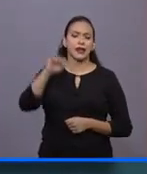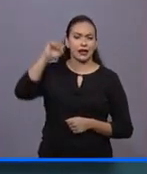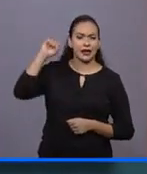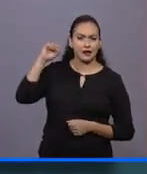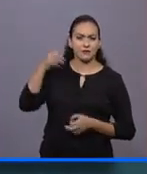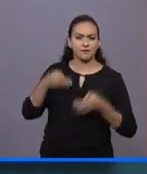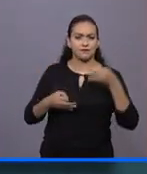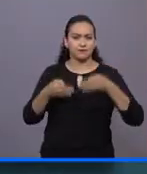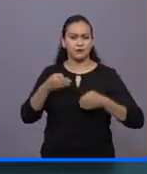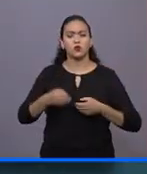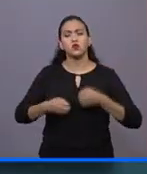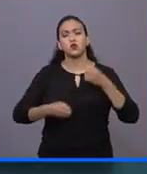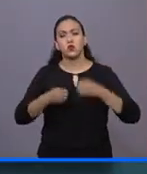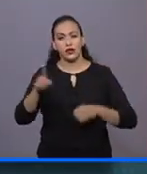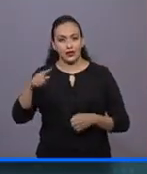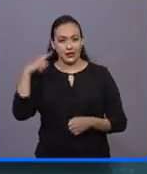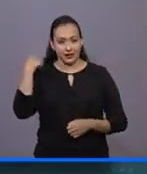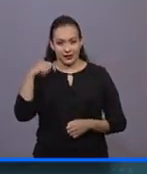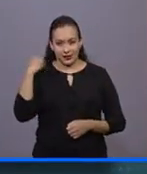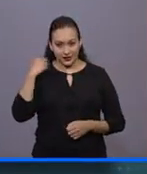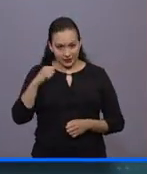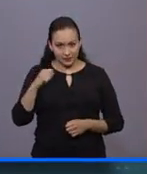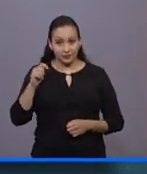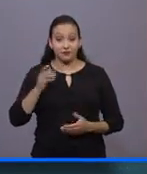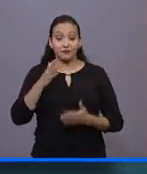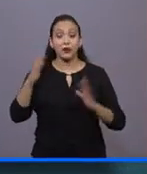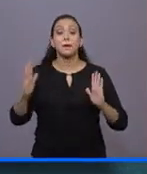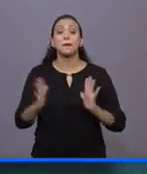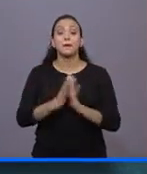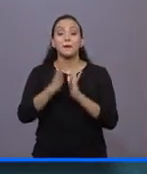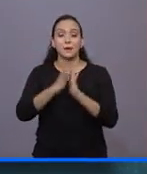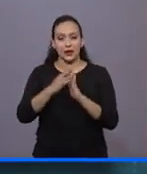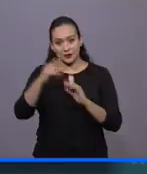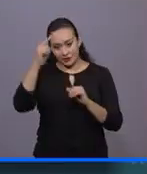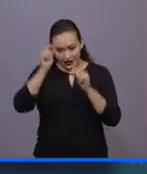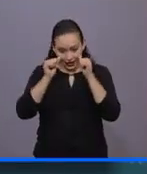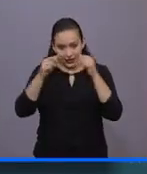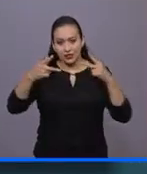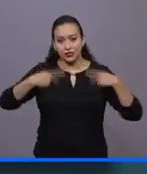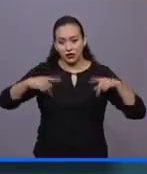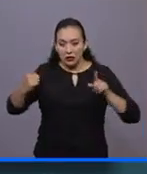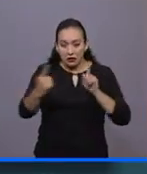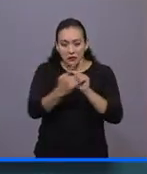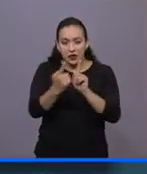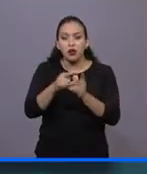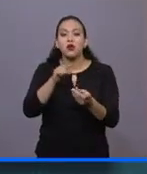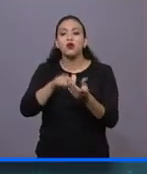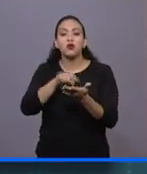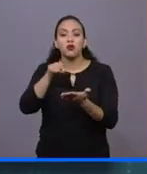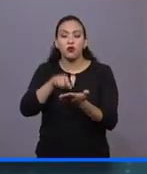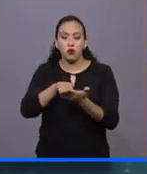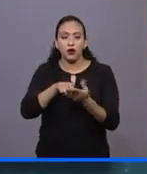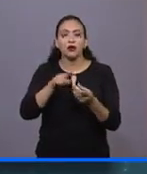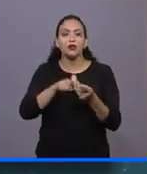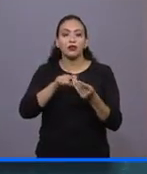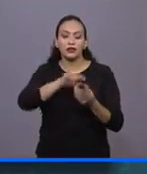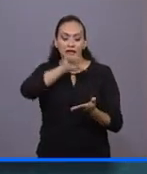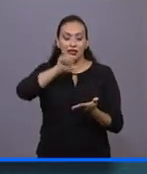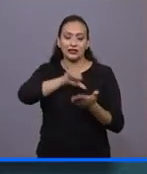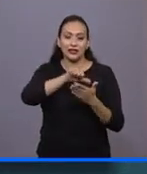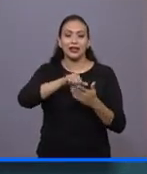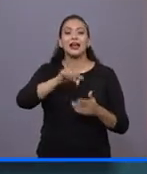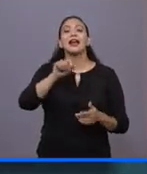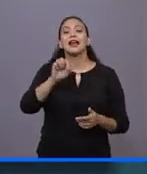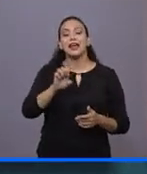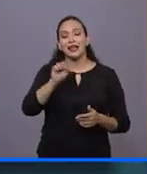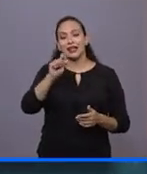Tribunal Superior de Justicia de Tabasco participó en las jornadas de atención al pueblo en el Centro Integrador La Estrella,